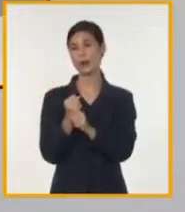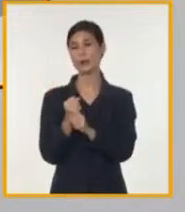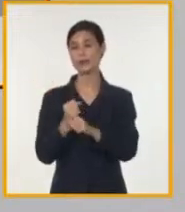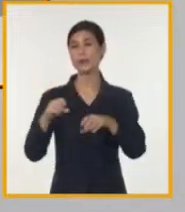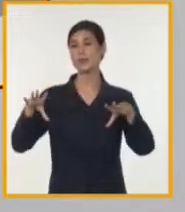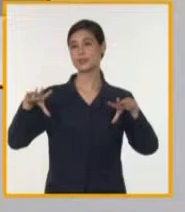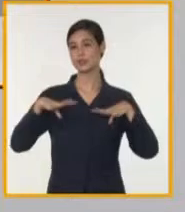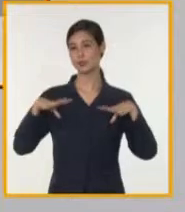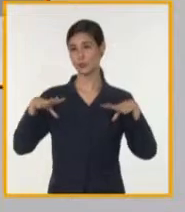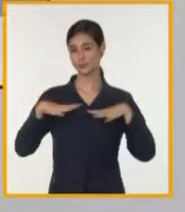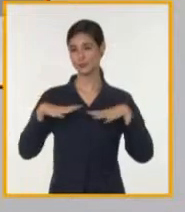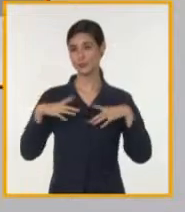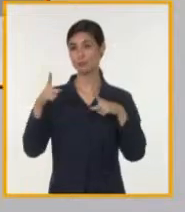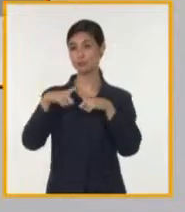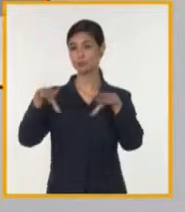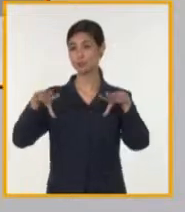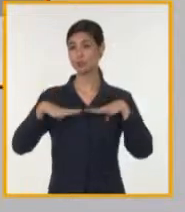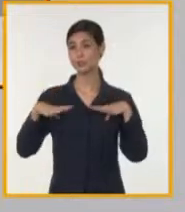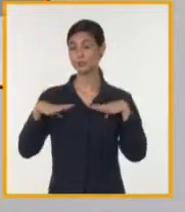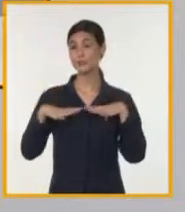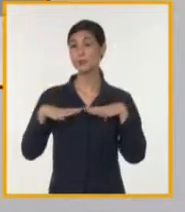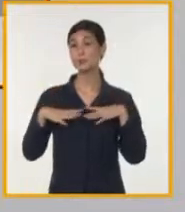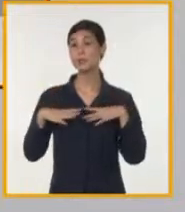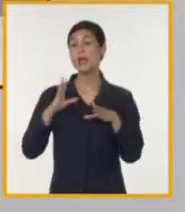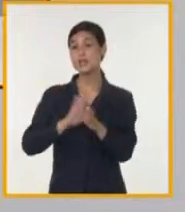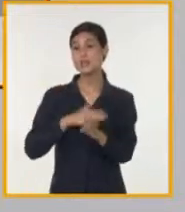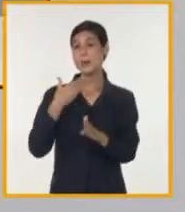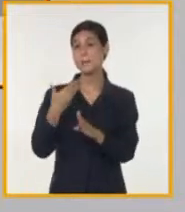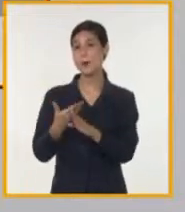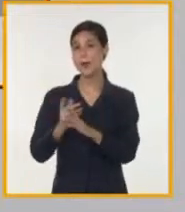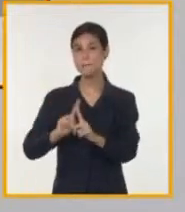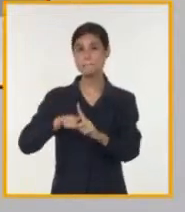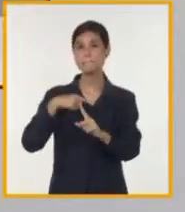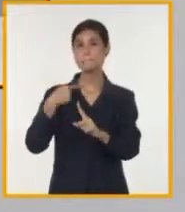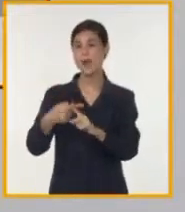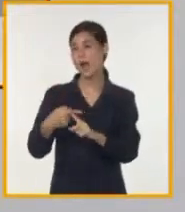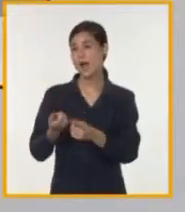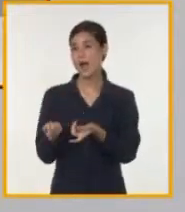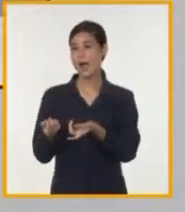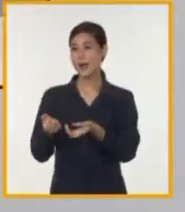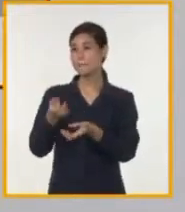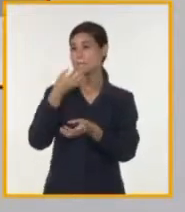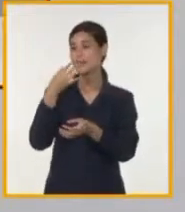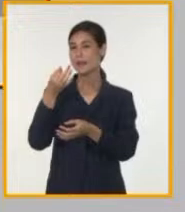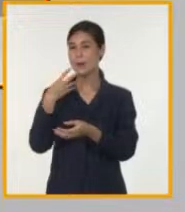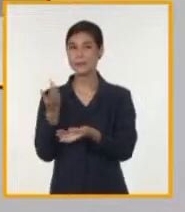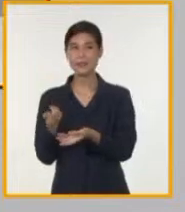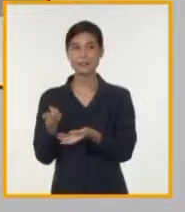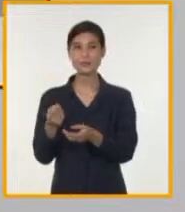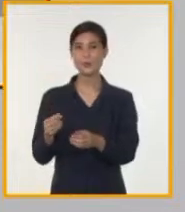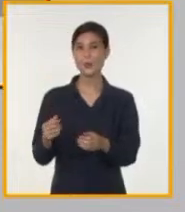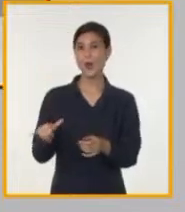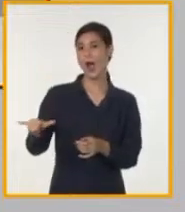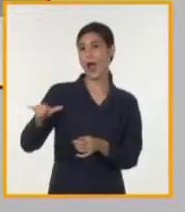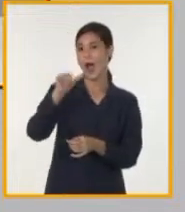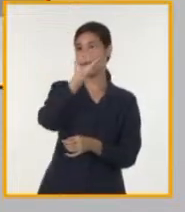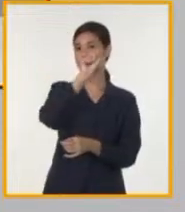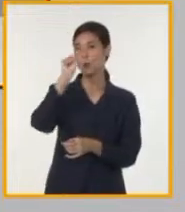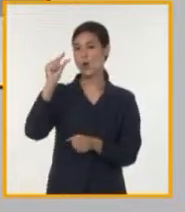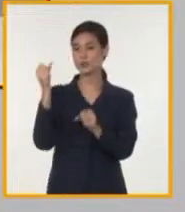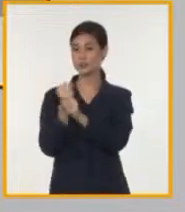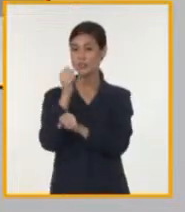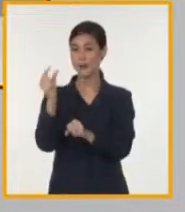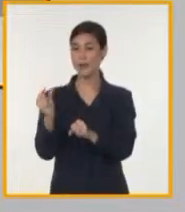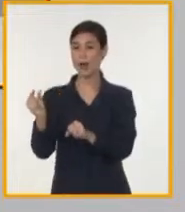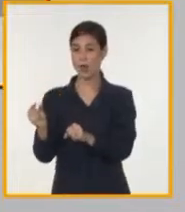posteriormente se le fueron adicionando sectores priorizados como Biocuba Farma, los aeropuertos, en fin, todas estas cuestiones que son fundamentales para el desarrollo